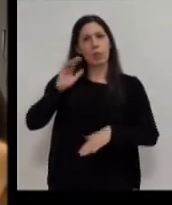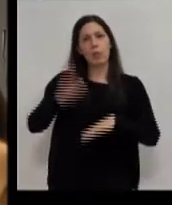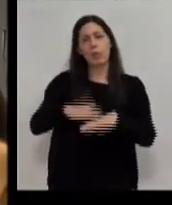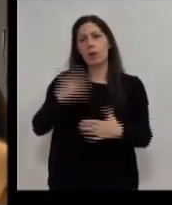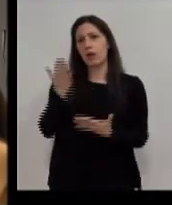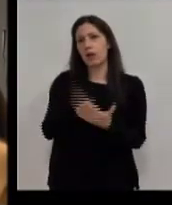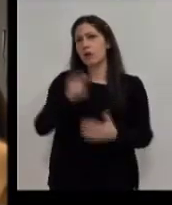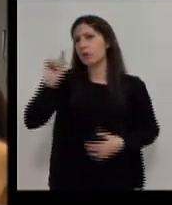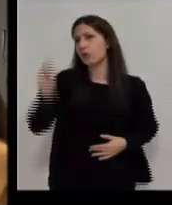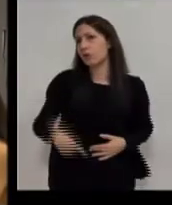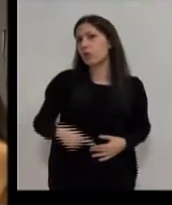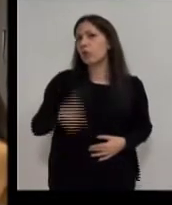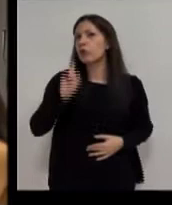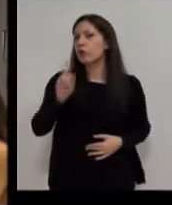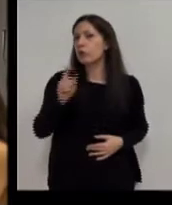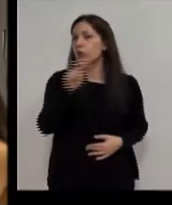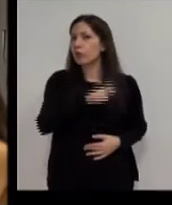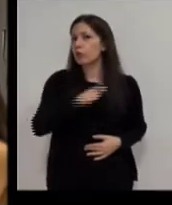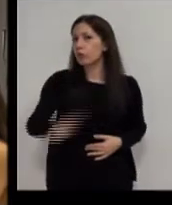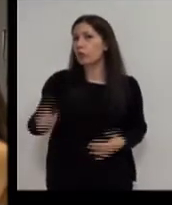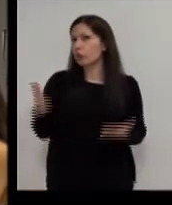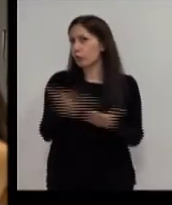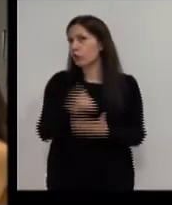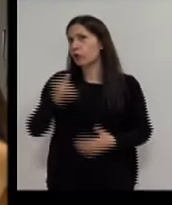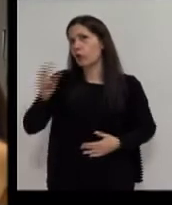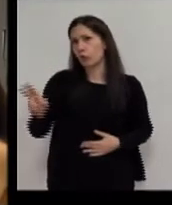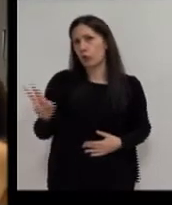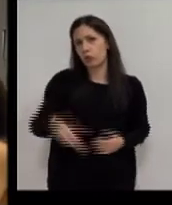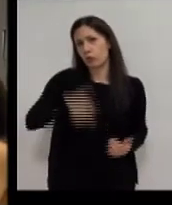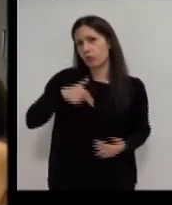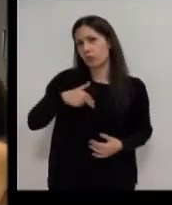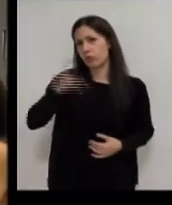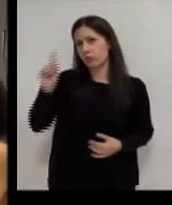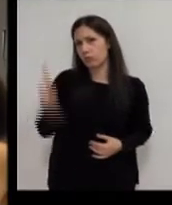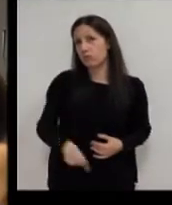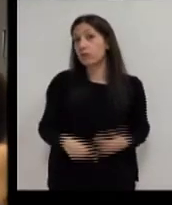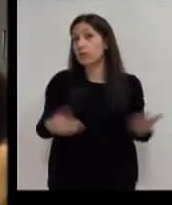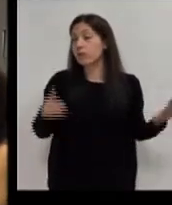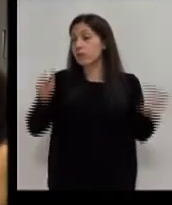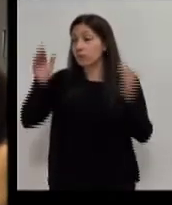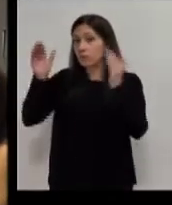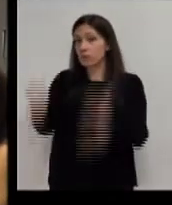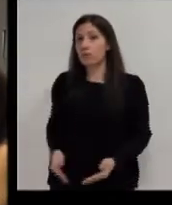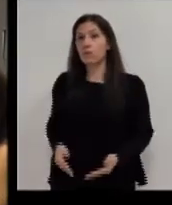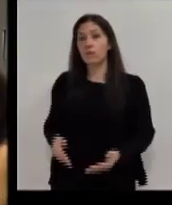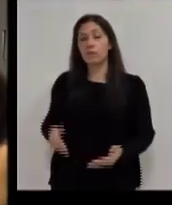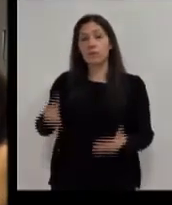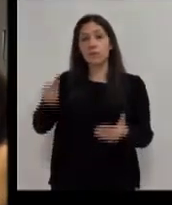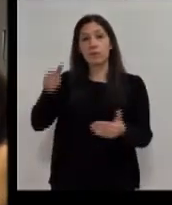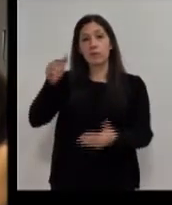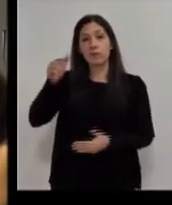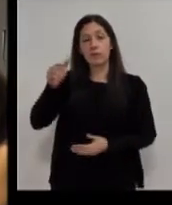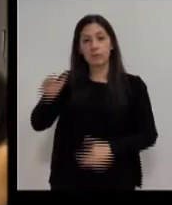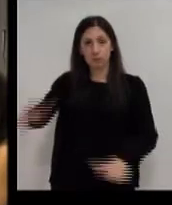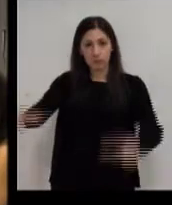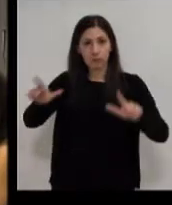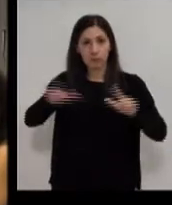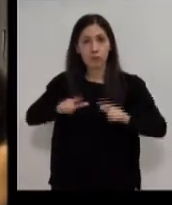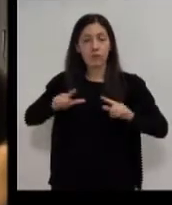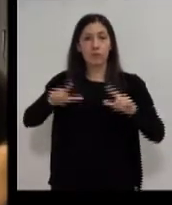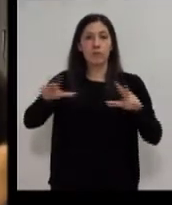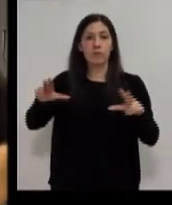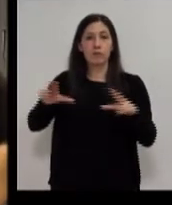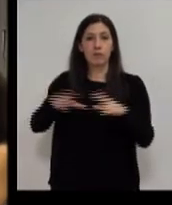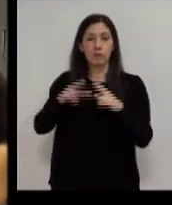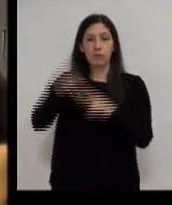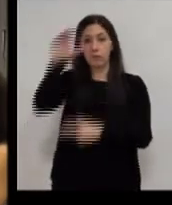del turismo para todos. Turismo para, no solo para personas, turismo para todos, ¿no? Bueno, Elena es